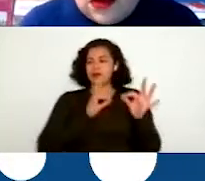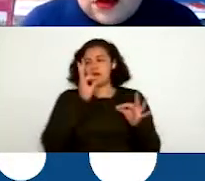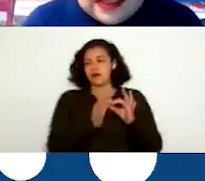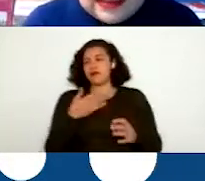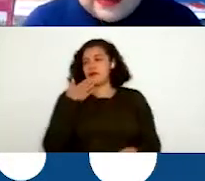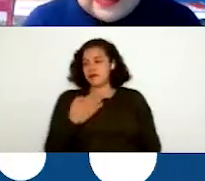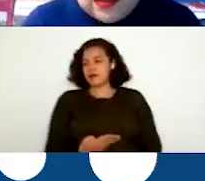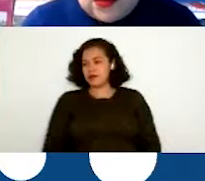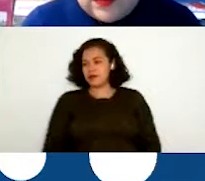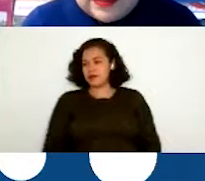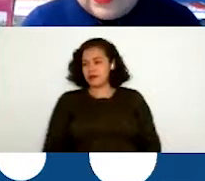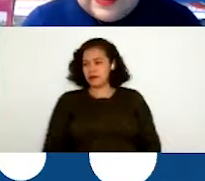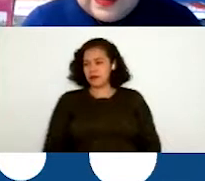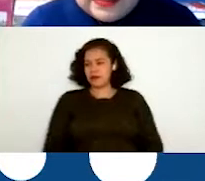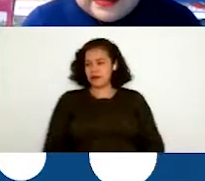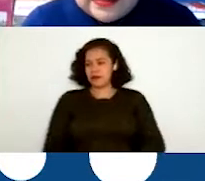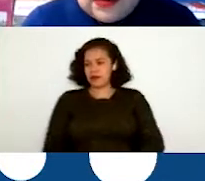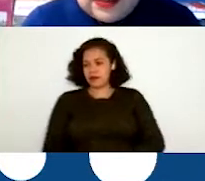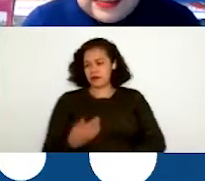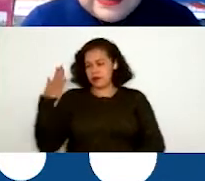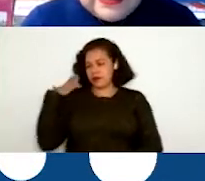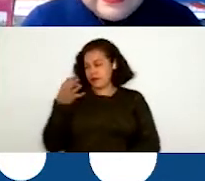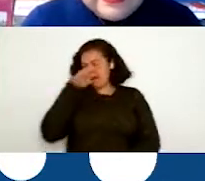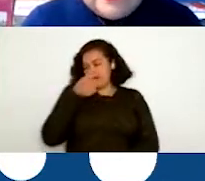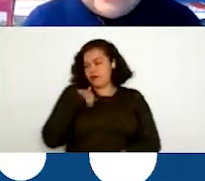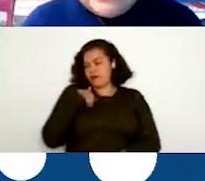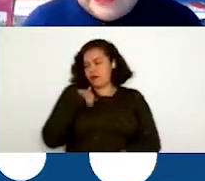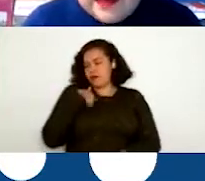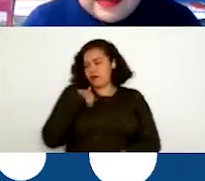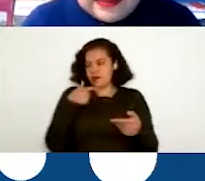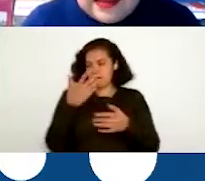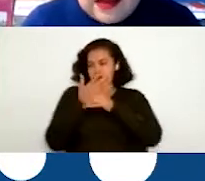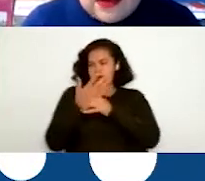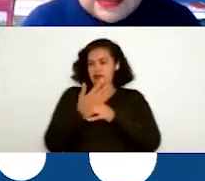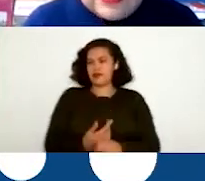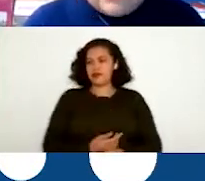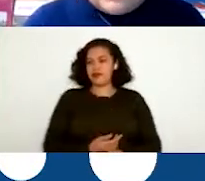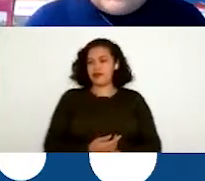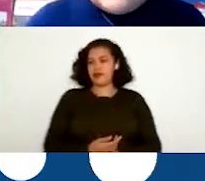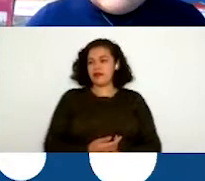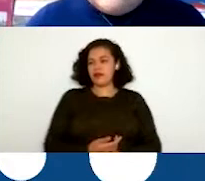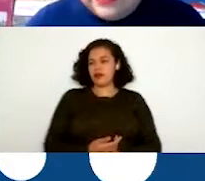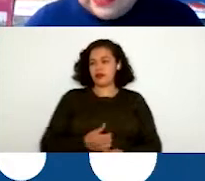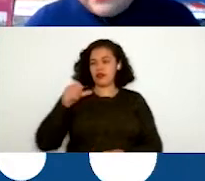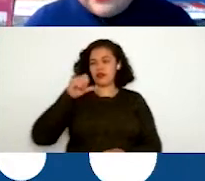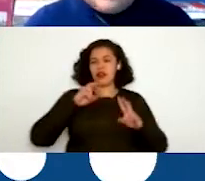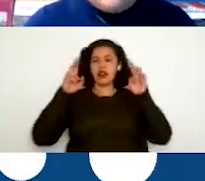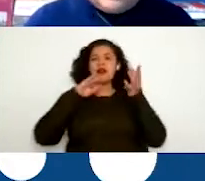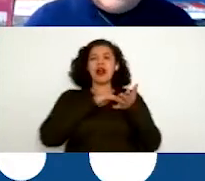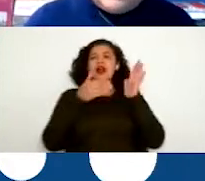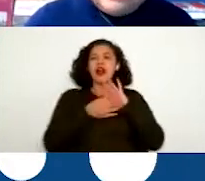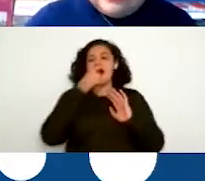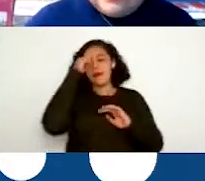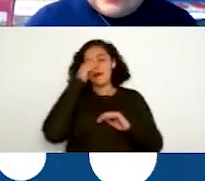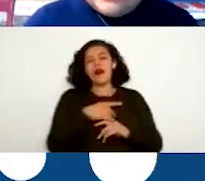como lo comentaban hace un momento en la presentación, el tema del día de hoy es justo estrategias para la mejora